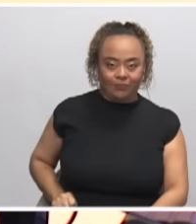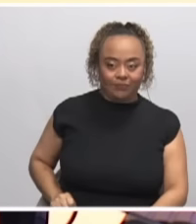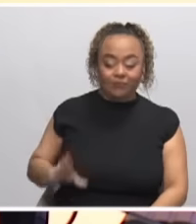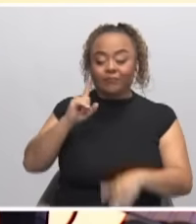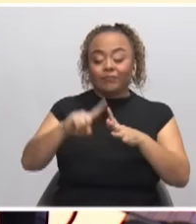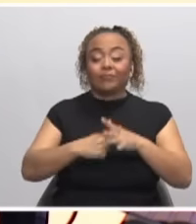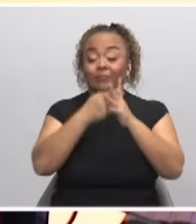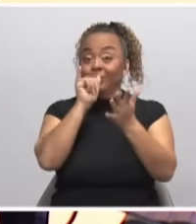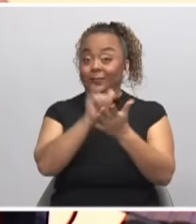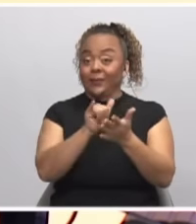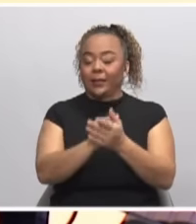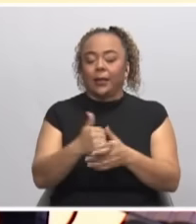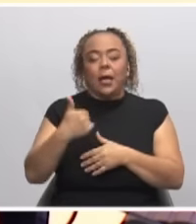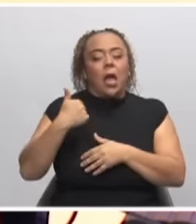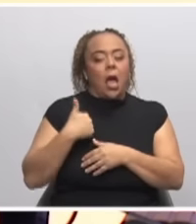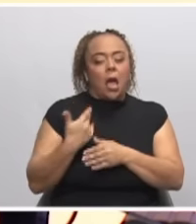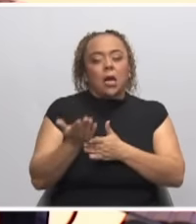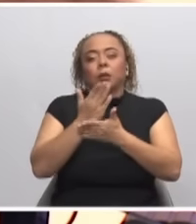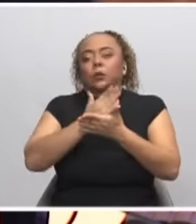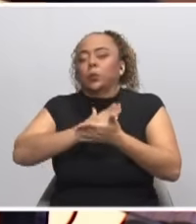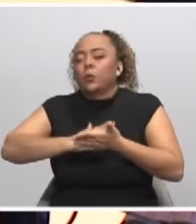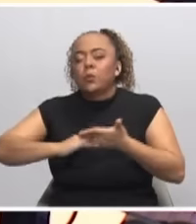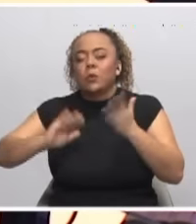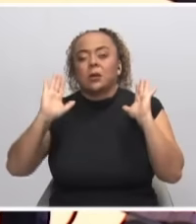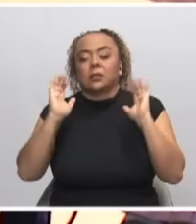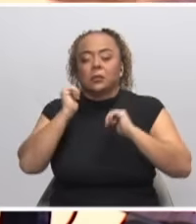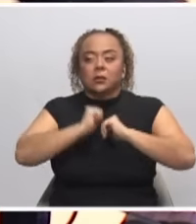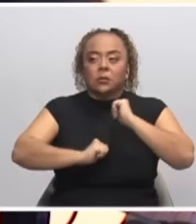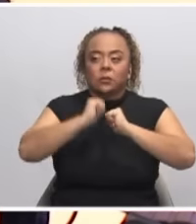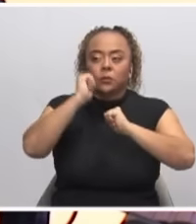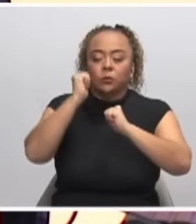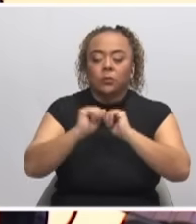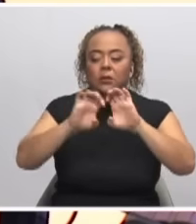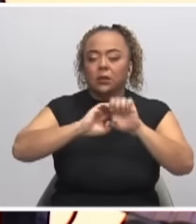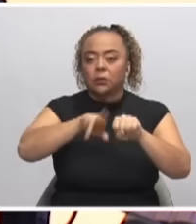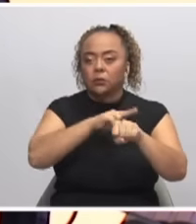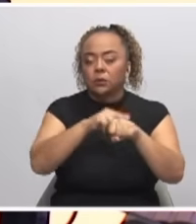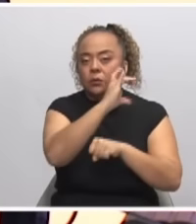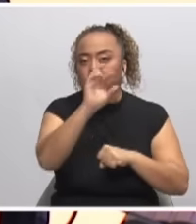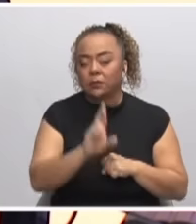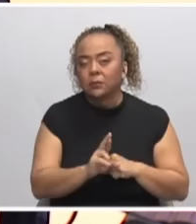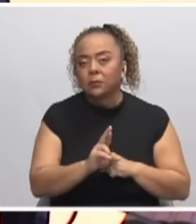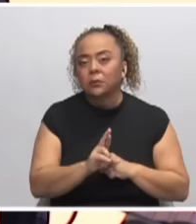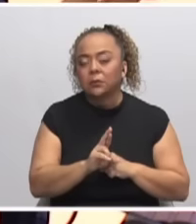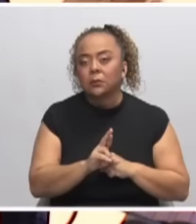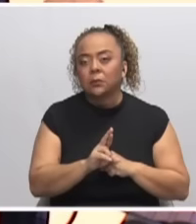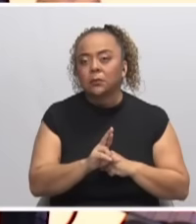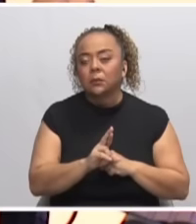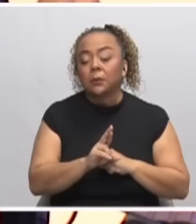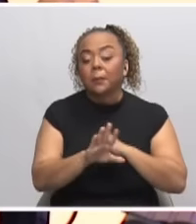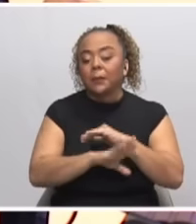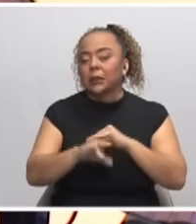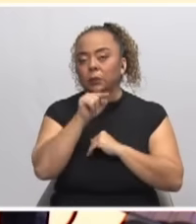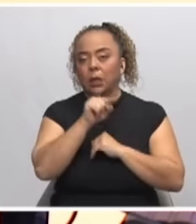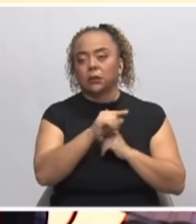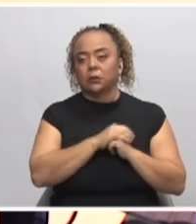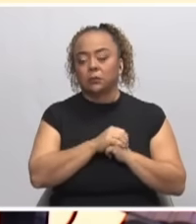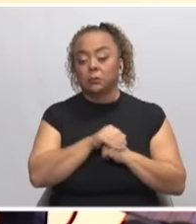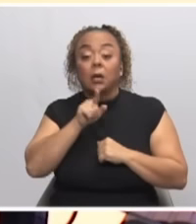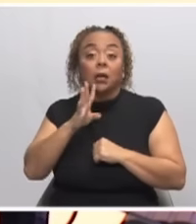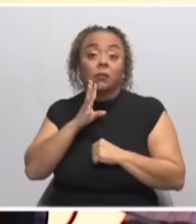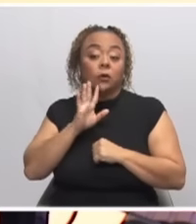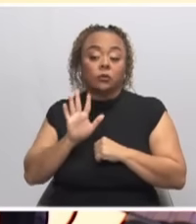partir de ahí se han armado algunas estructuras de la selección de Costa Rica basados en eso que él habló